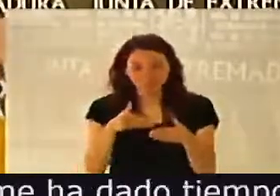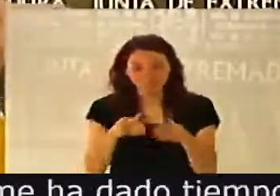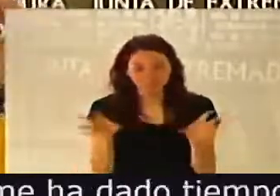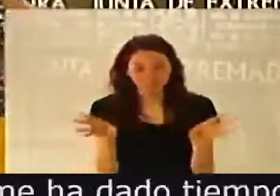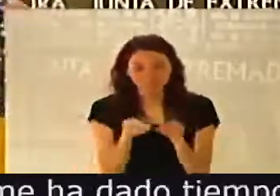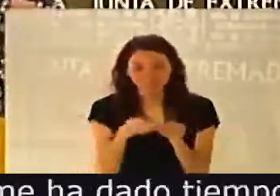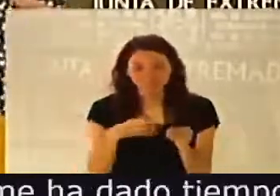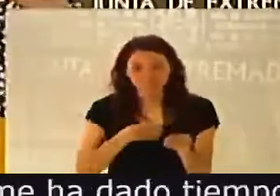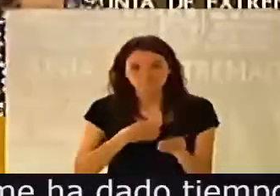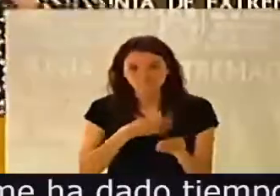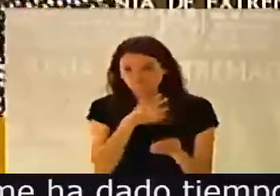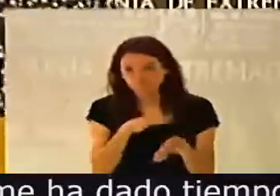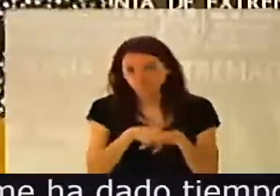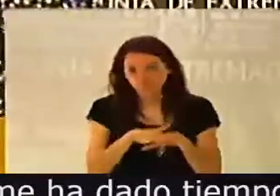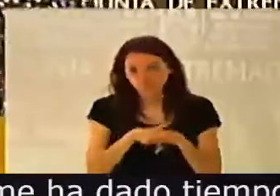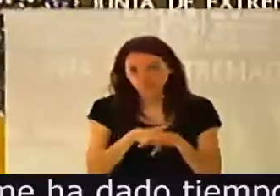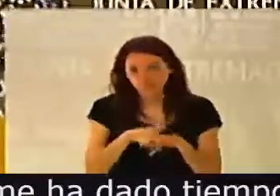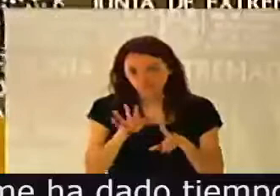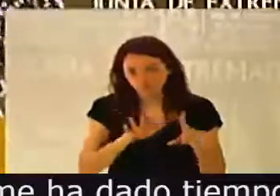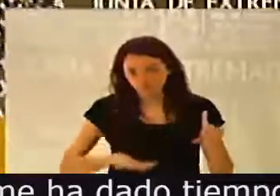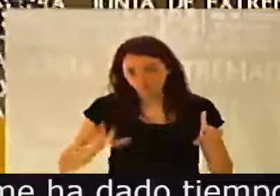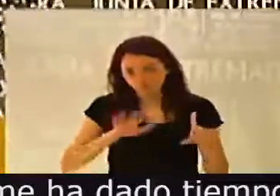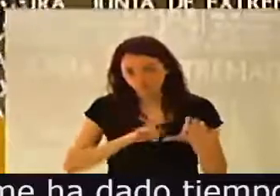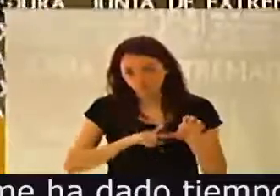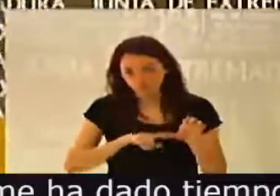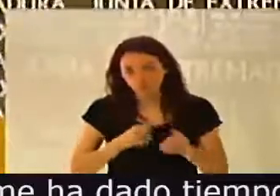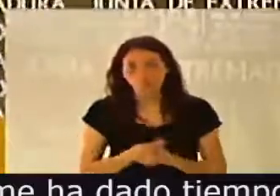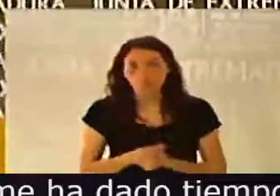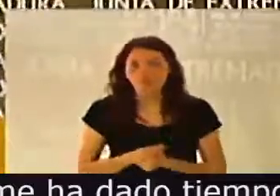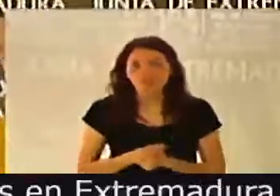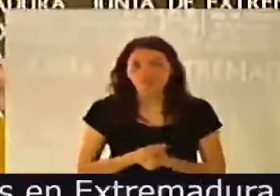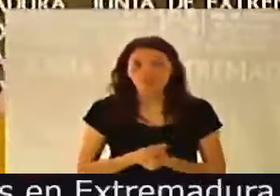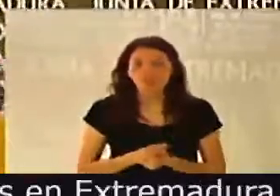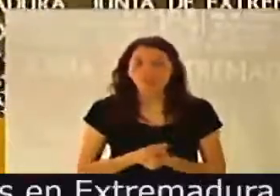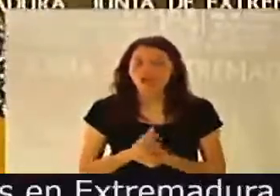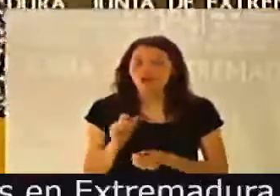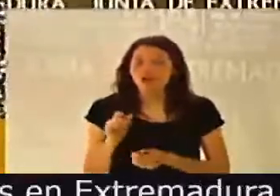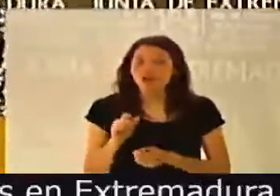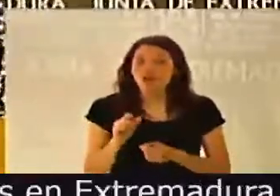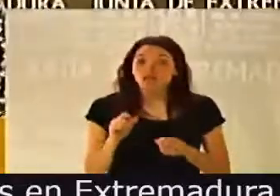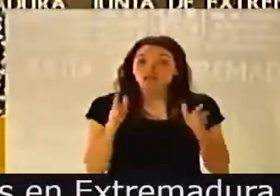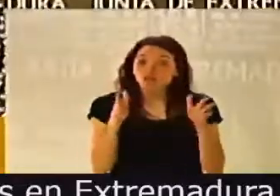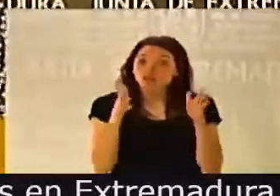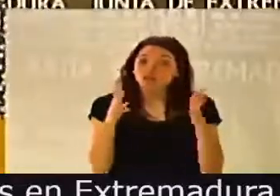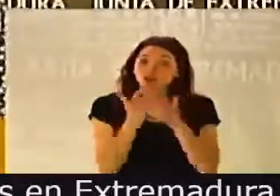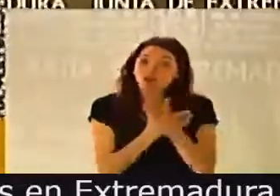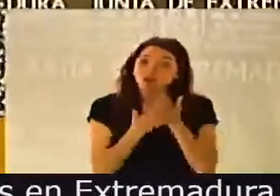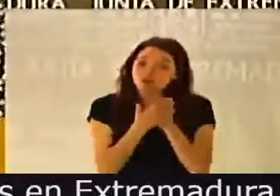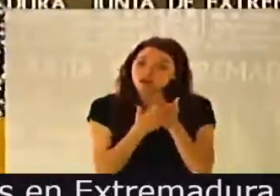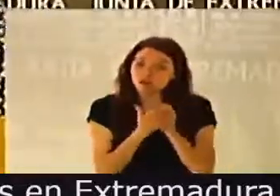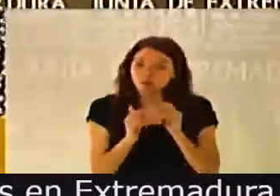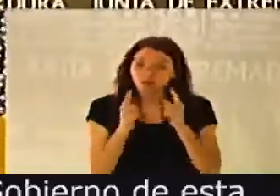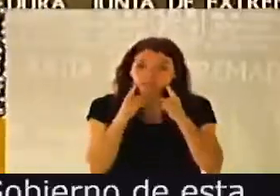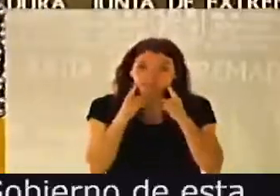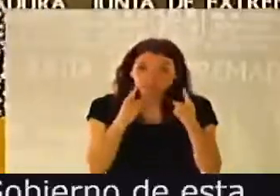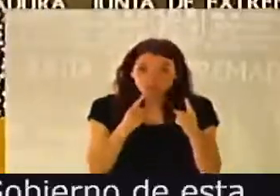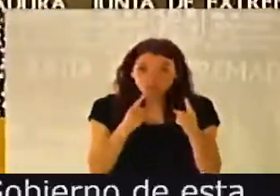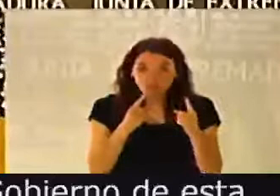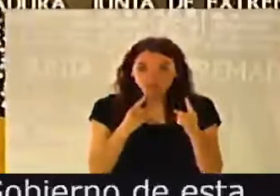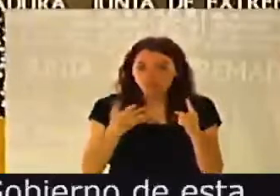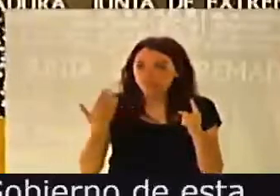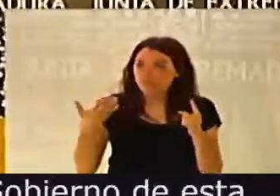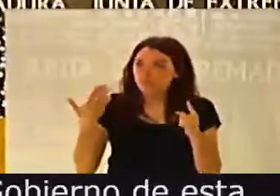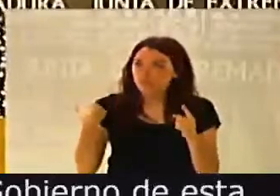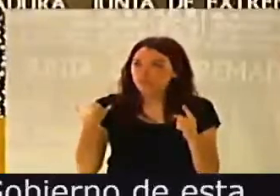red que tenemos en Extremadura. Sí puedo decirles que en el primer Consejo de Gobierno de esta crisis, me estoy situando,